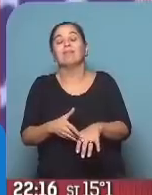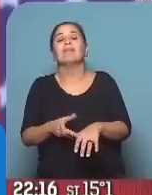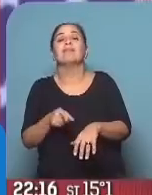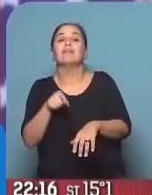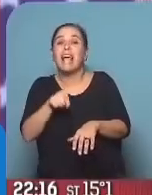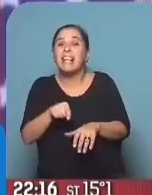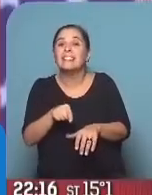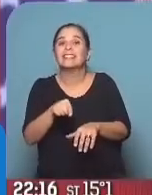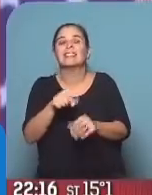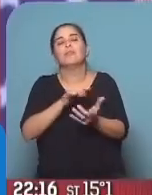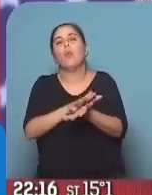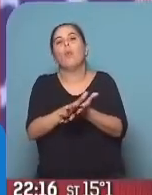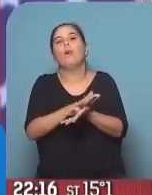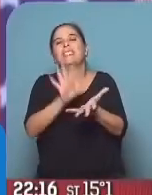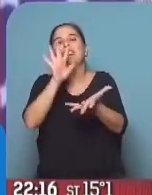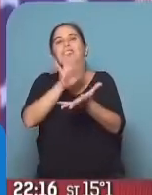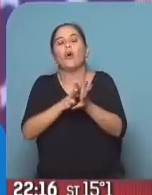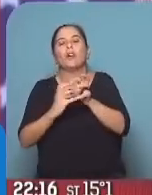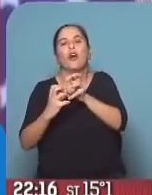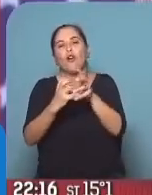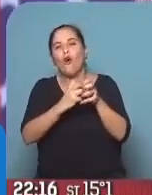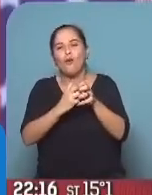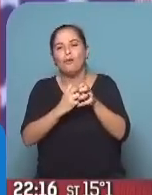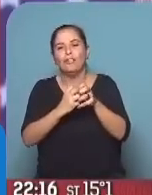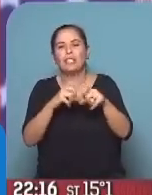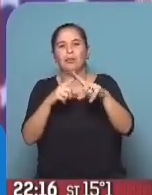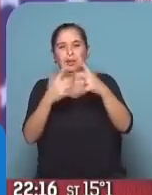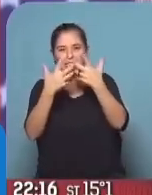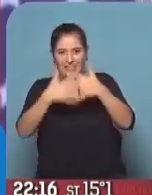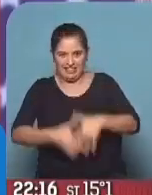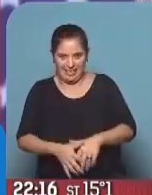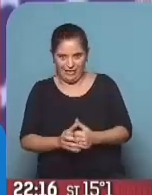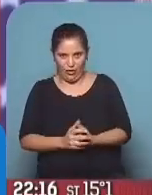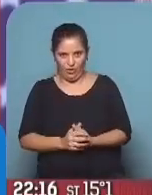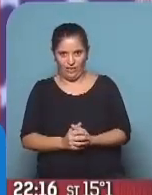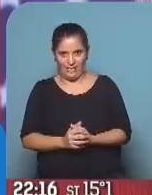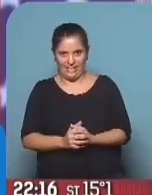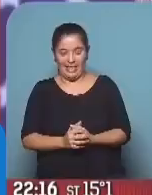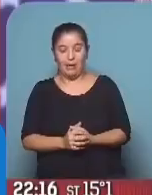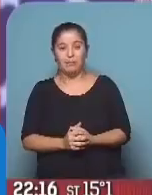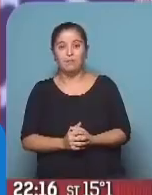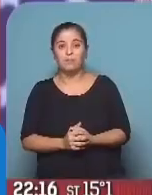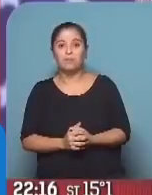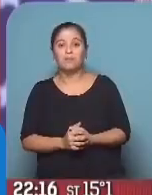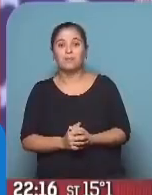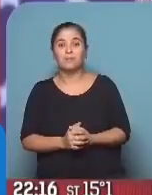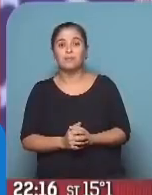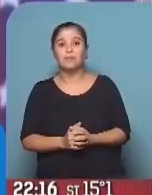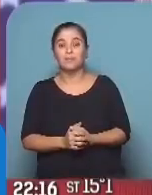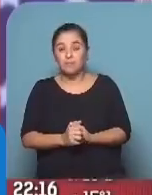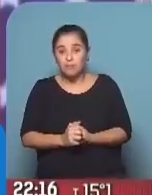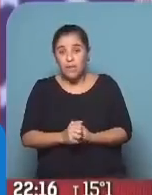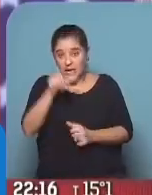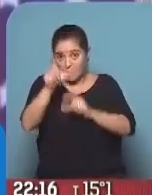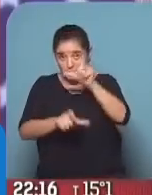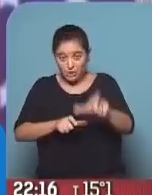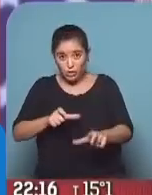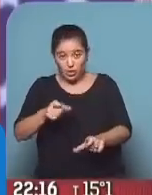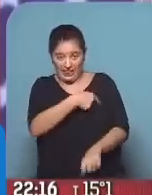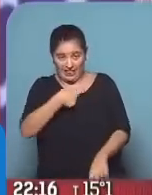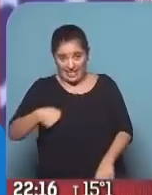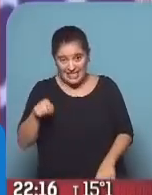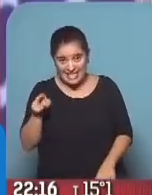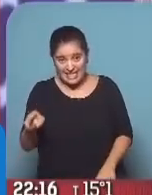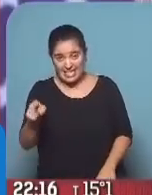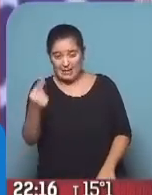curiosa de la funcionaria de Huawei en Canadá, con pedido de extradición a Estados Unidos. Atrás de esto, los chinos creen, y muchos creen, está